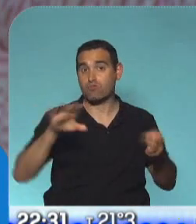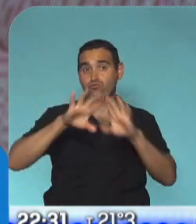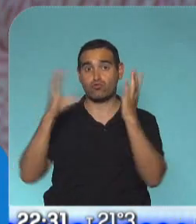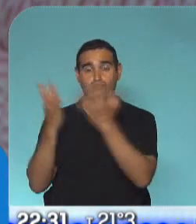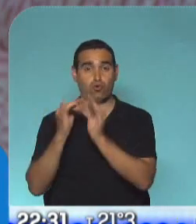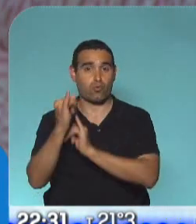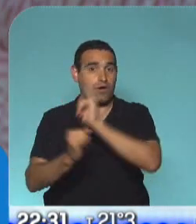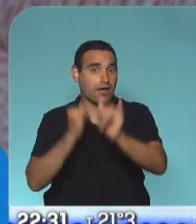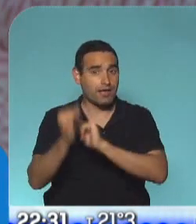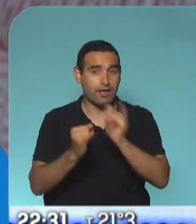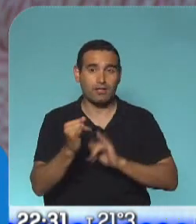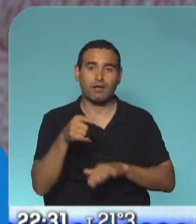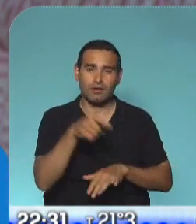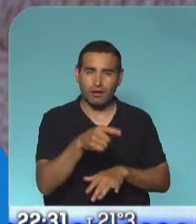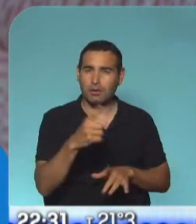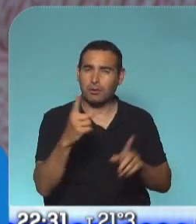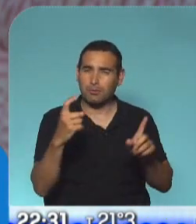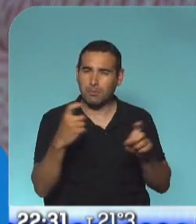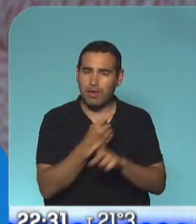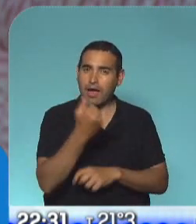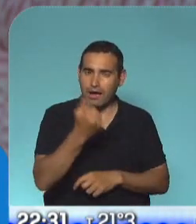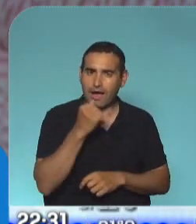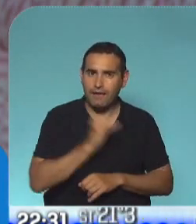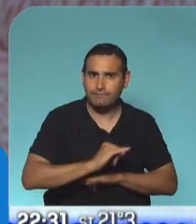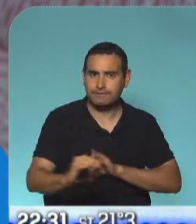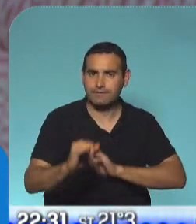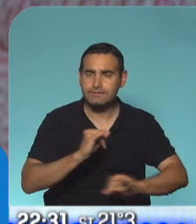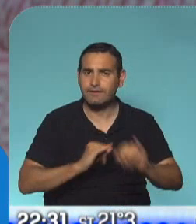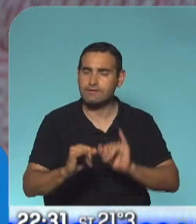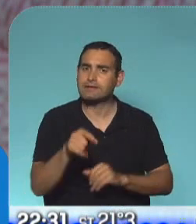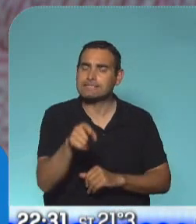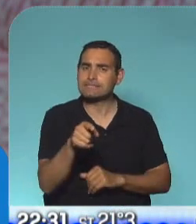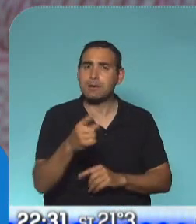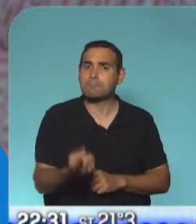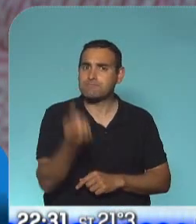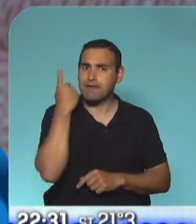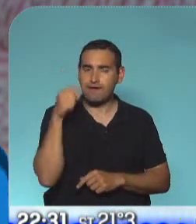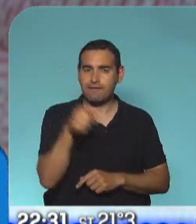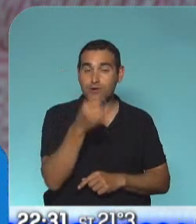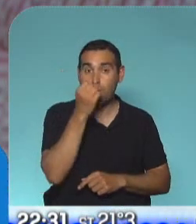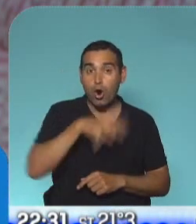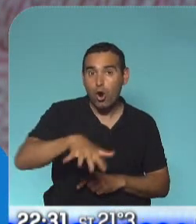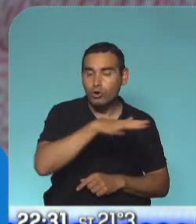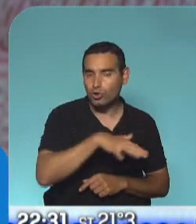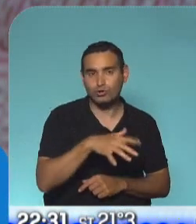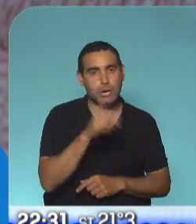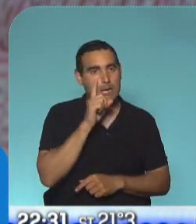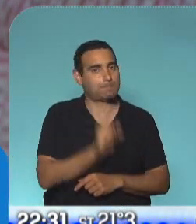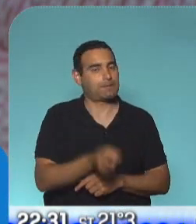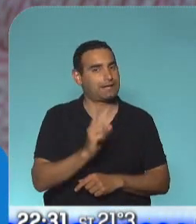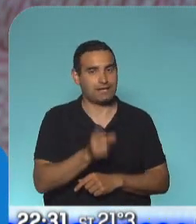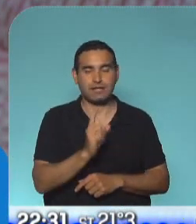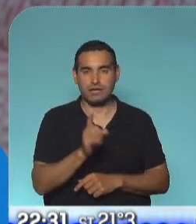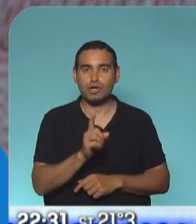contando que por debajo los memos y demás alertan de que por primera vez Hong Kong corre realmente